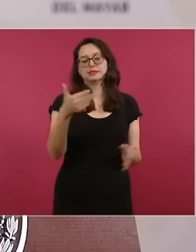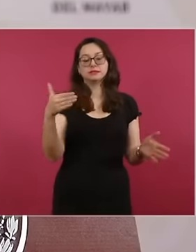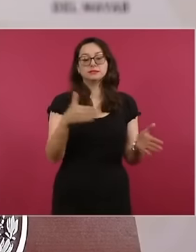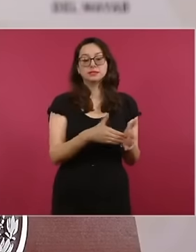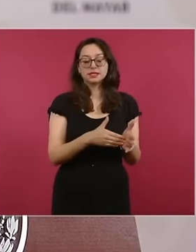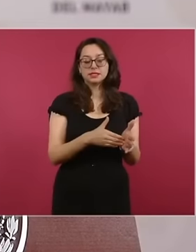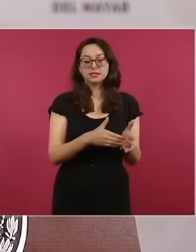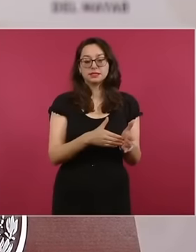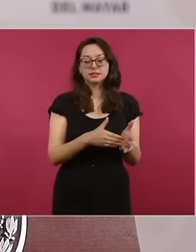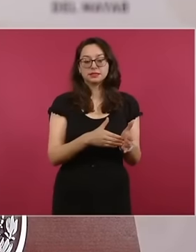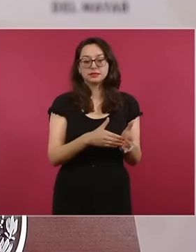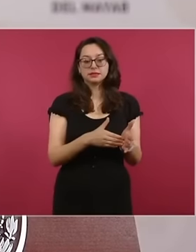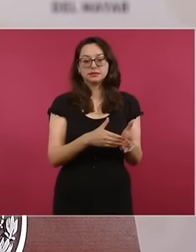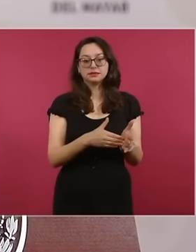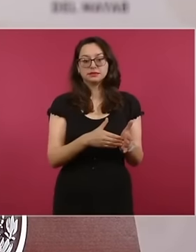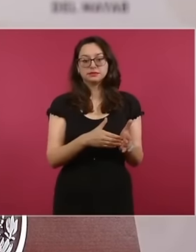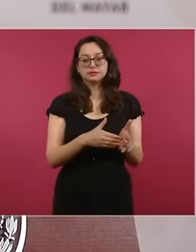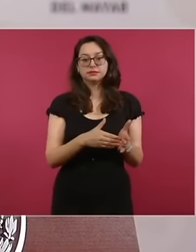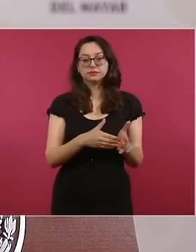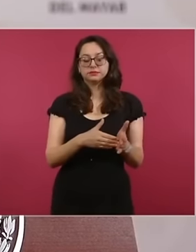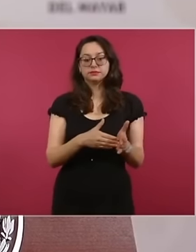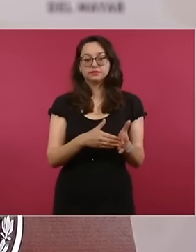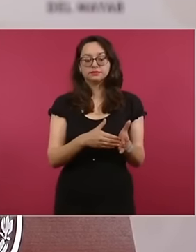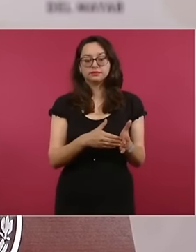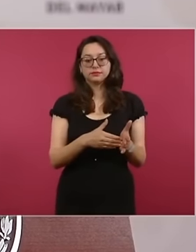A esto habría que agregarle.